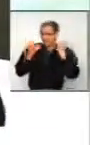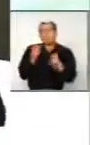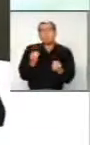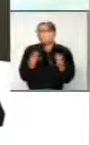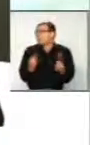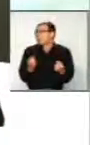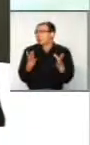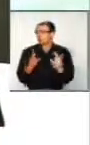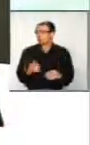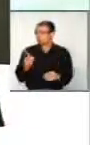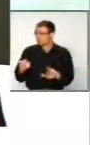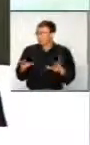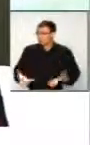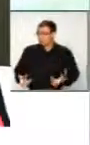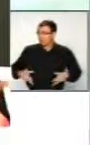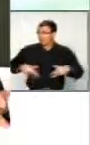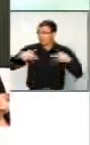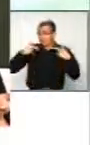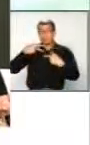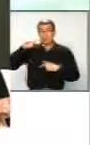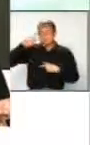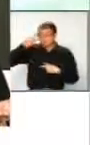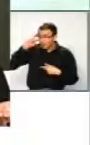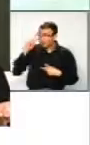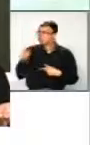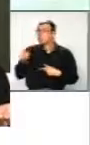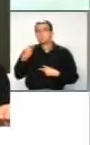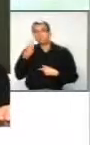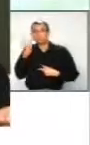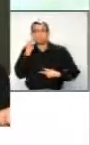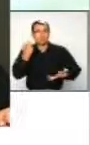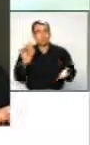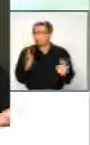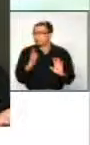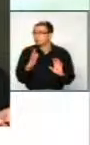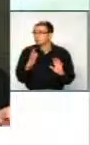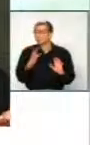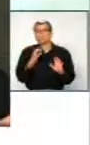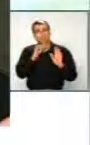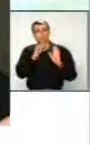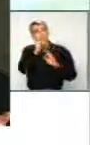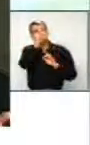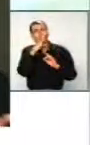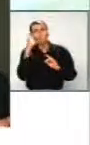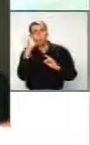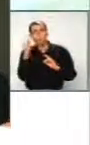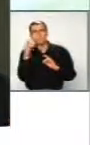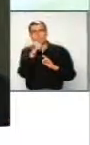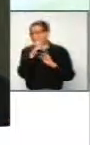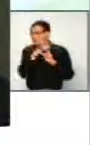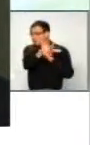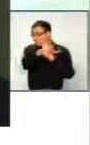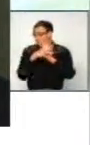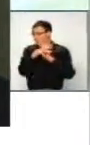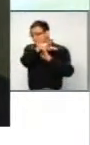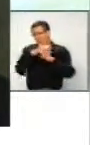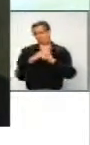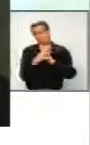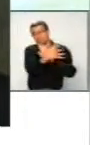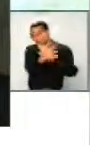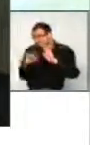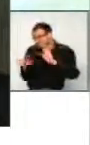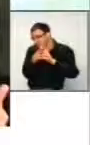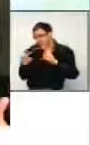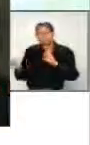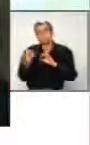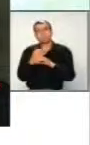bobos. Usted quiere ser vivo y avispado, pues venga, mire a ver de qué manera imita uno de estos patrones que le estamos mostrando,